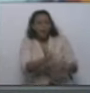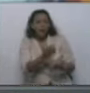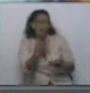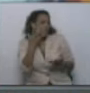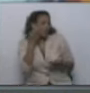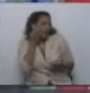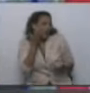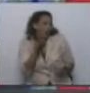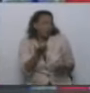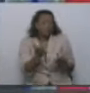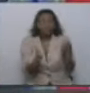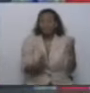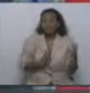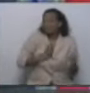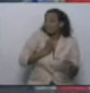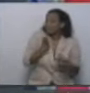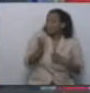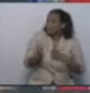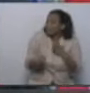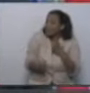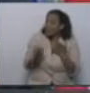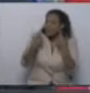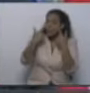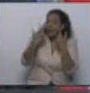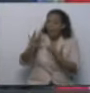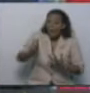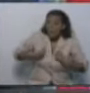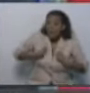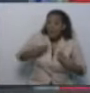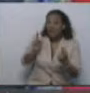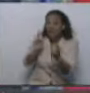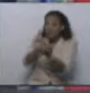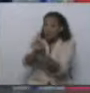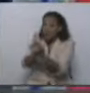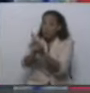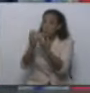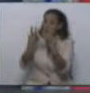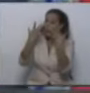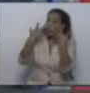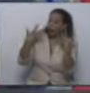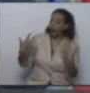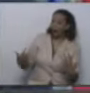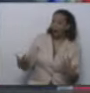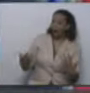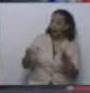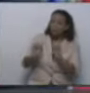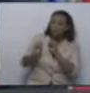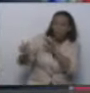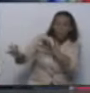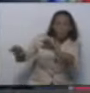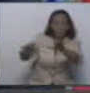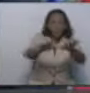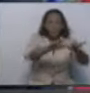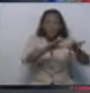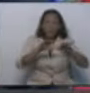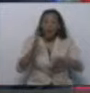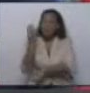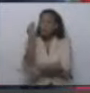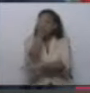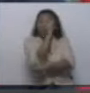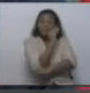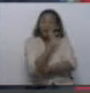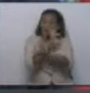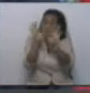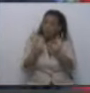Bueno, mucha emoción, presidente, porque teniéndola ella en vida, viéndose multiplicada en esos muñecos o en esas